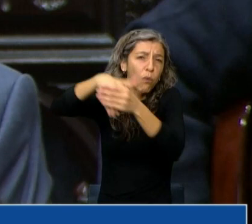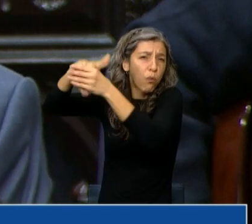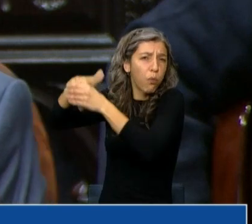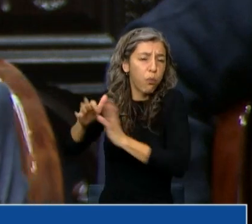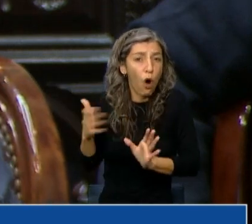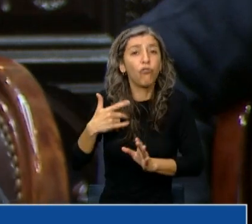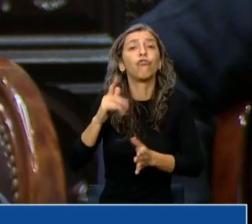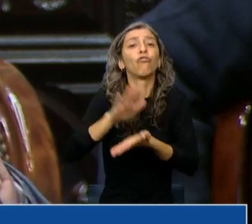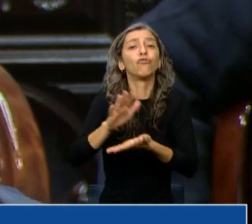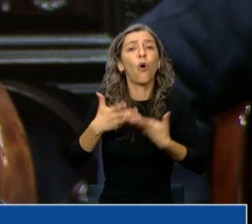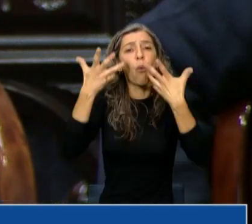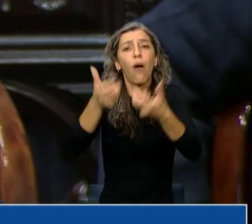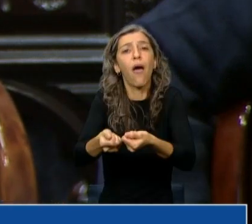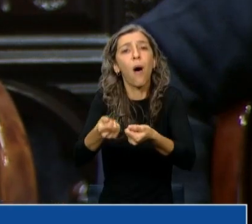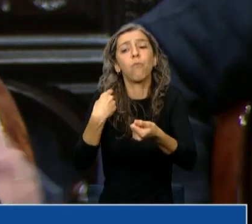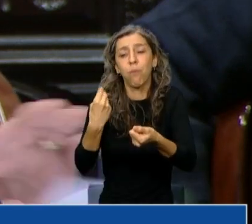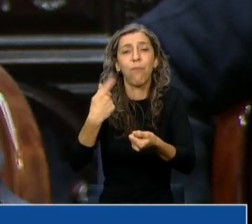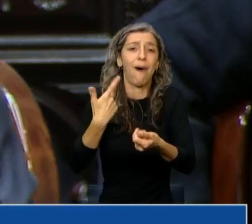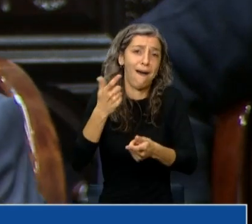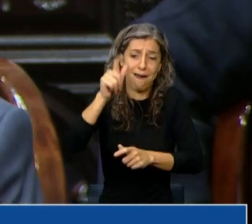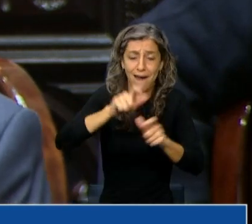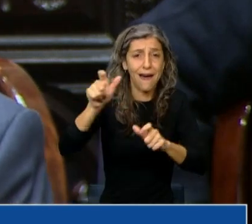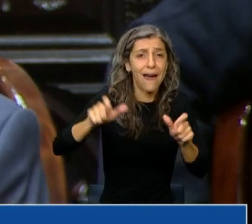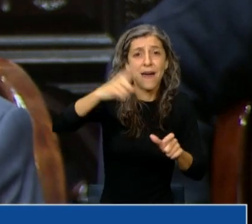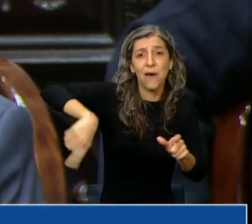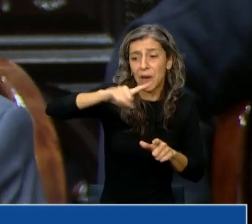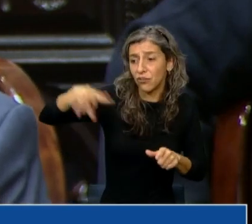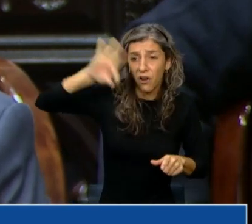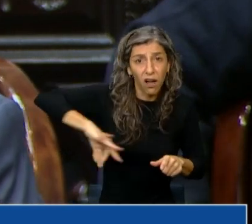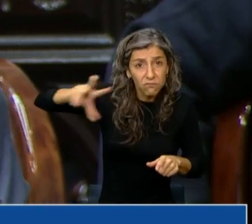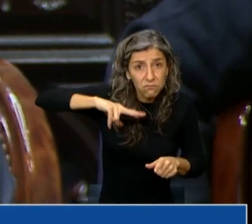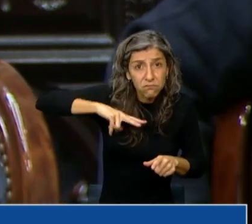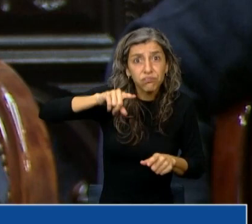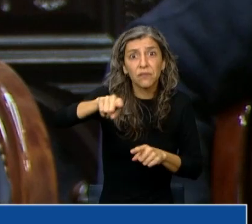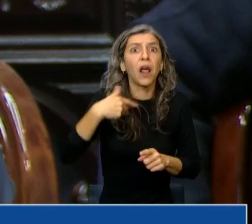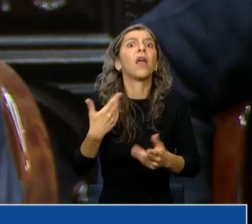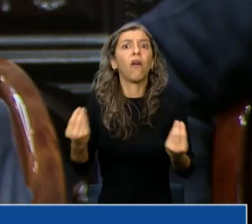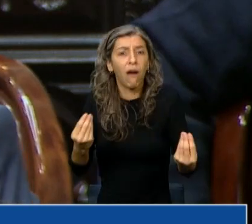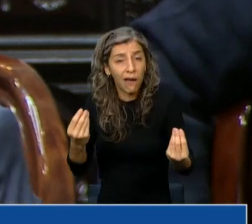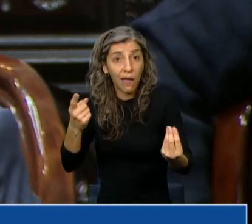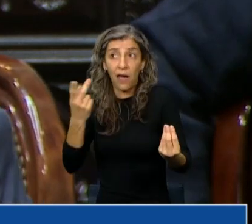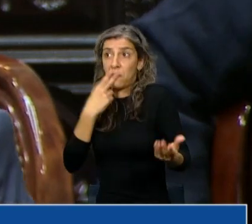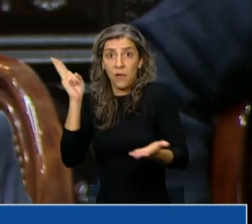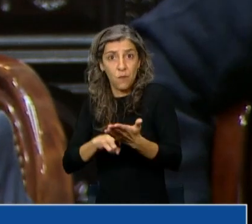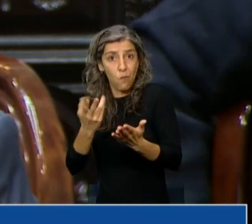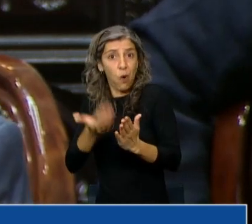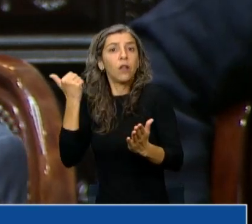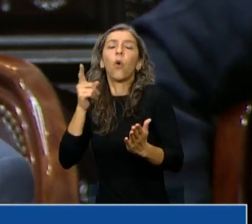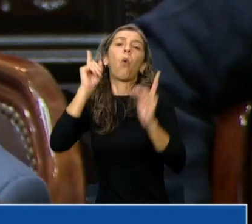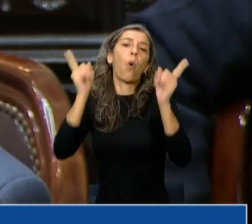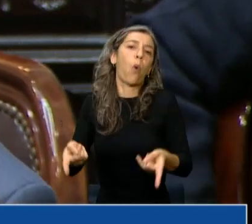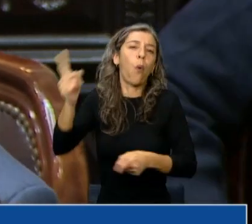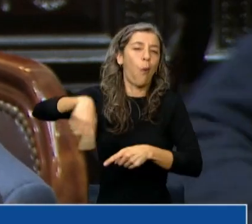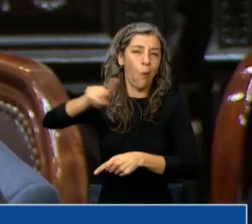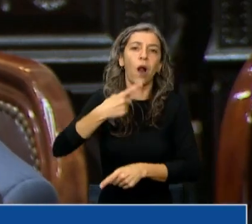el aporte solidario a las grandes fortunas. Y sin embargo los progresistas impositivos le dieron la espalda con su voto negativo